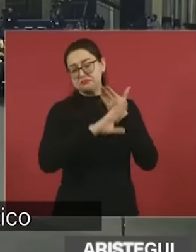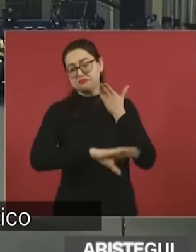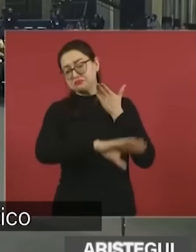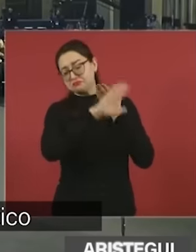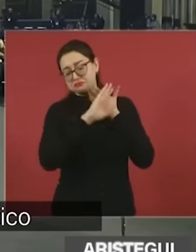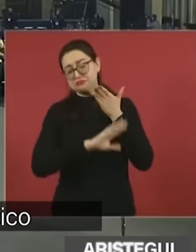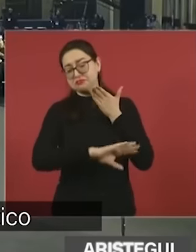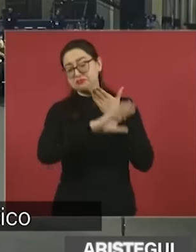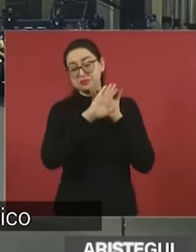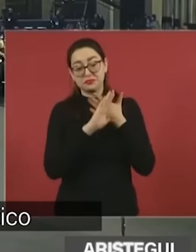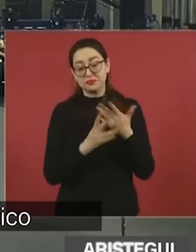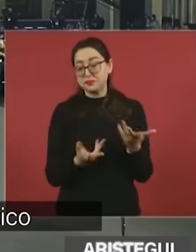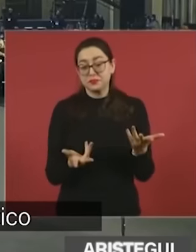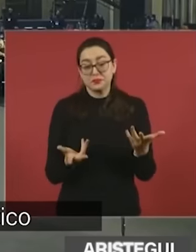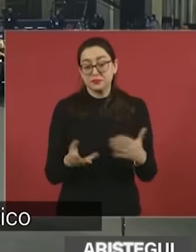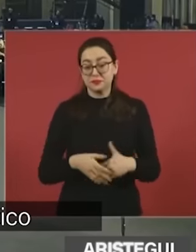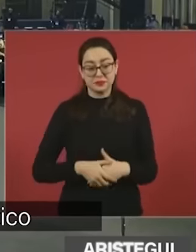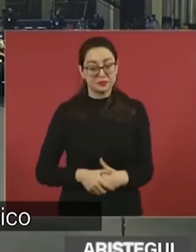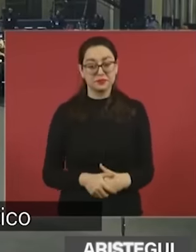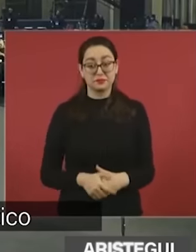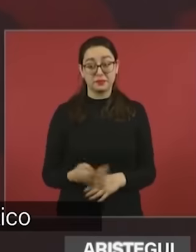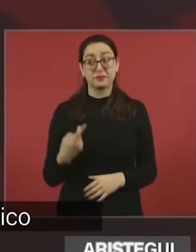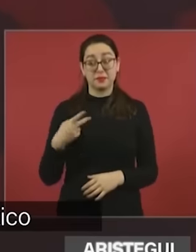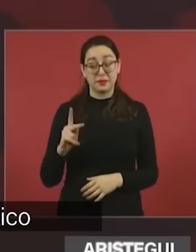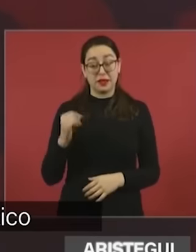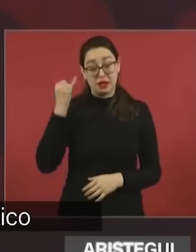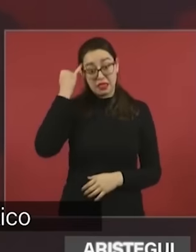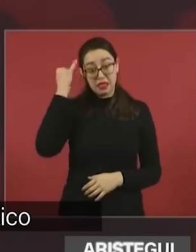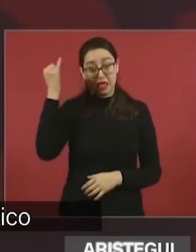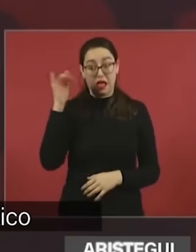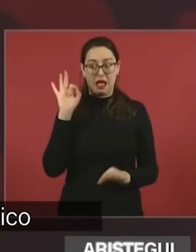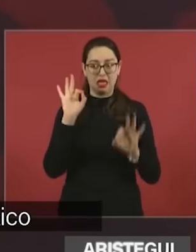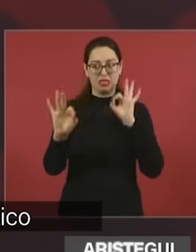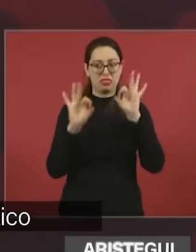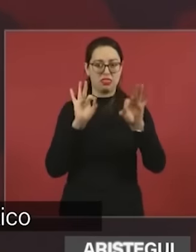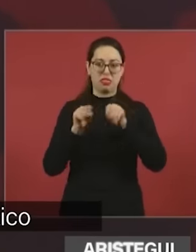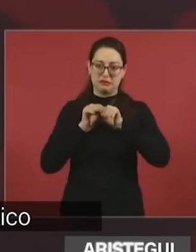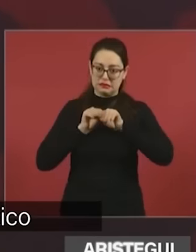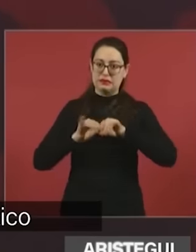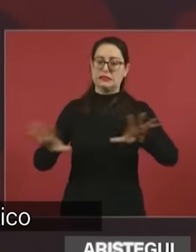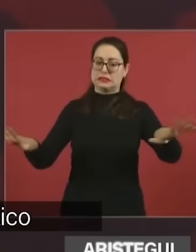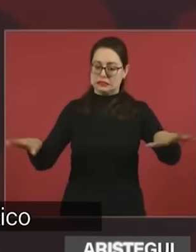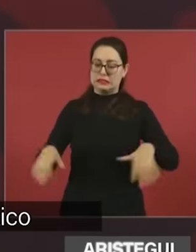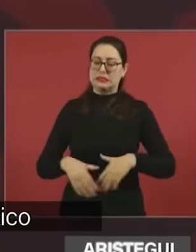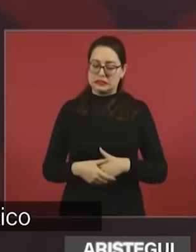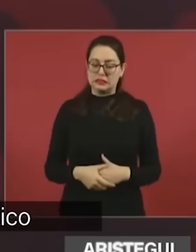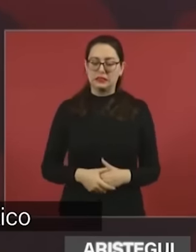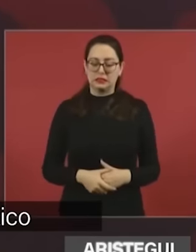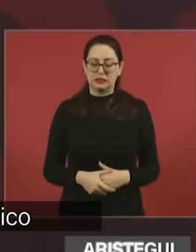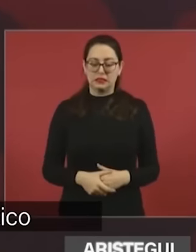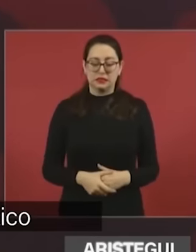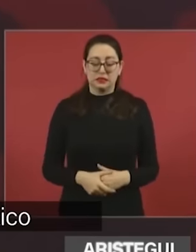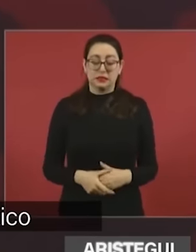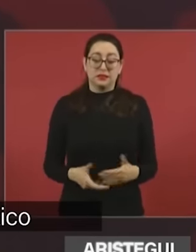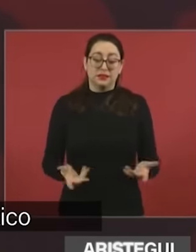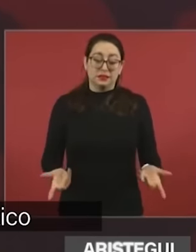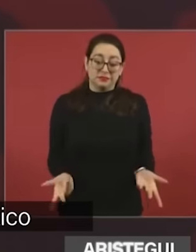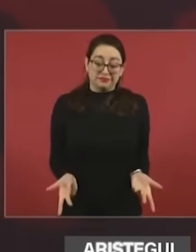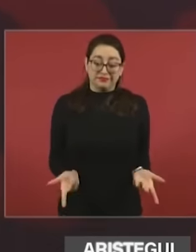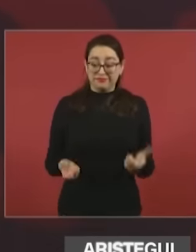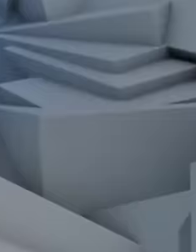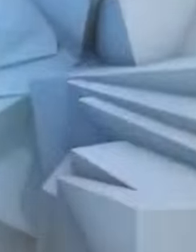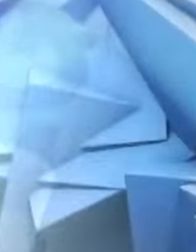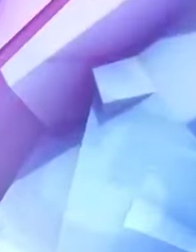molestos pero si tiene mucha influencia las agencias y el periodismo se presta a